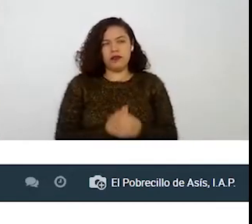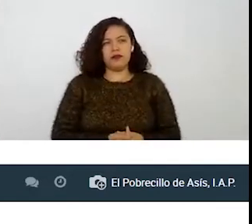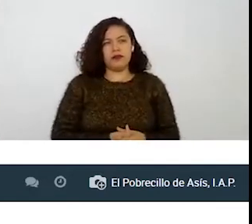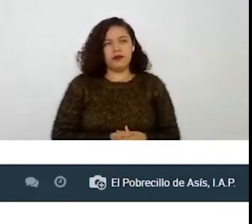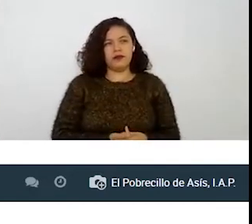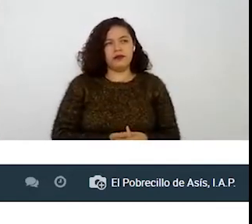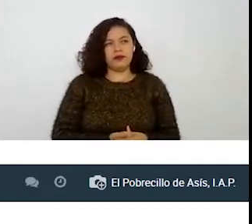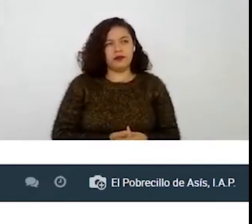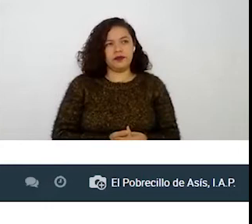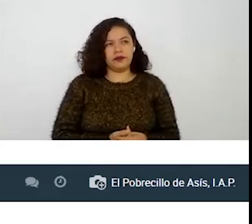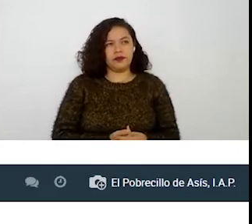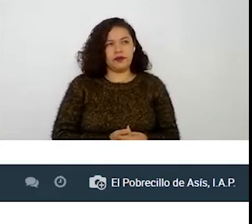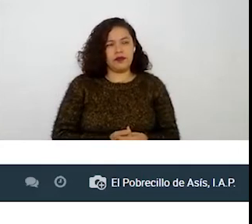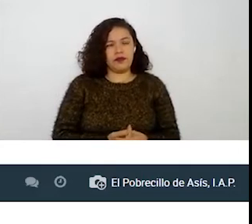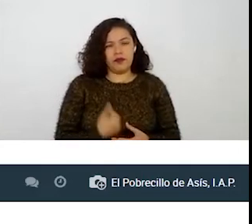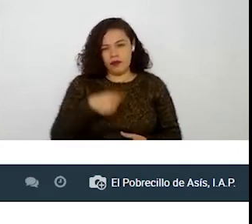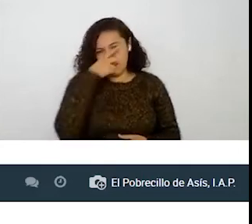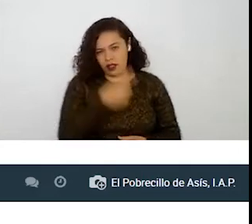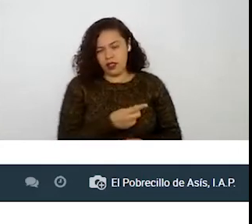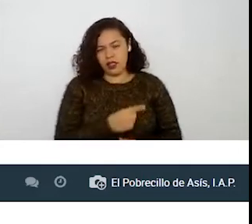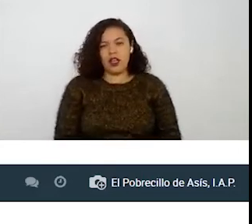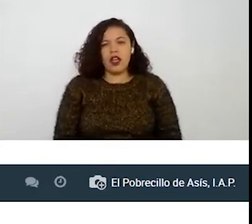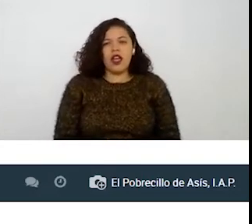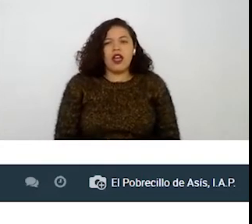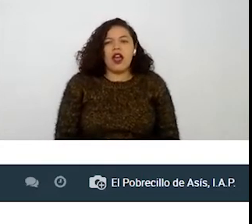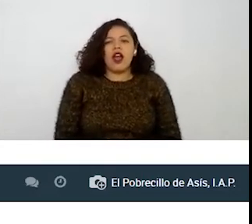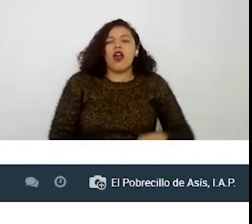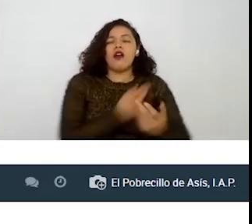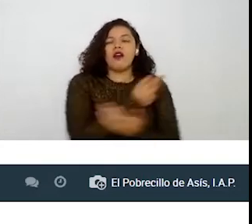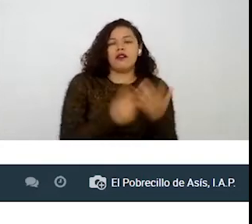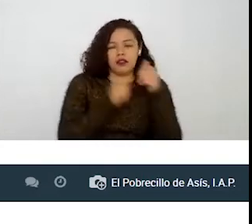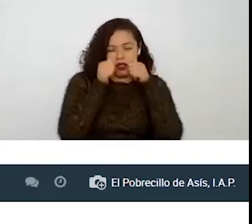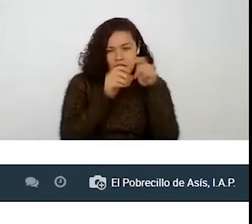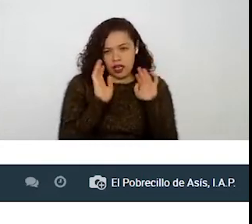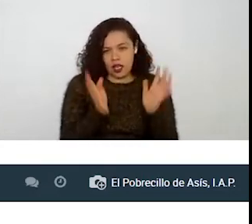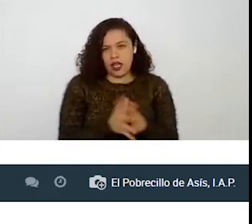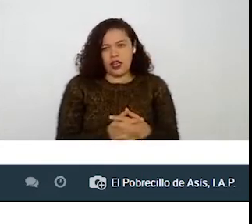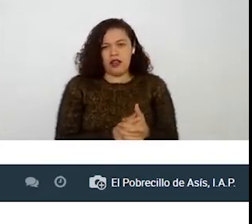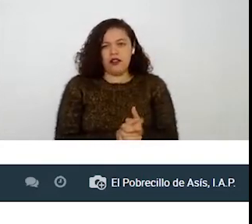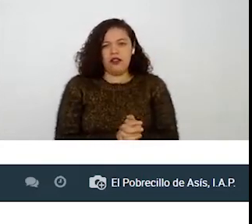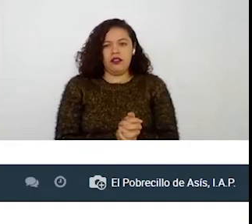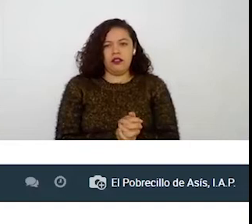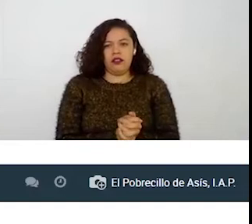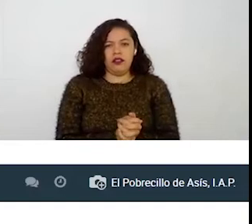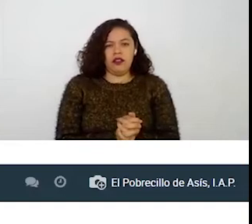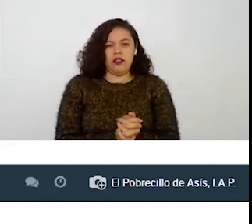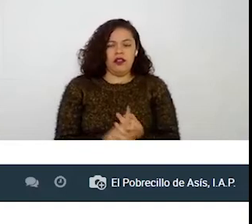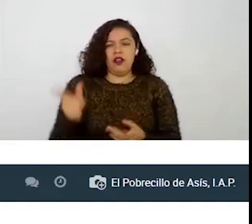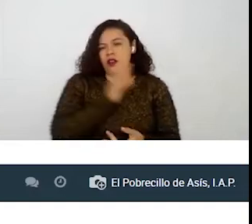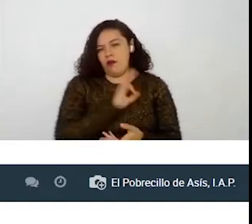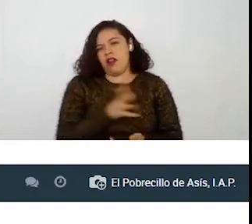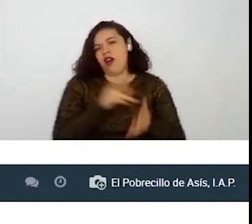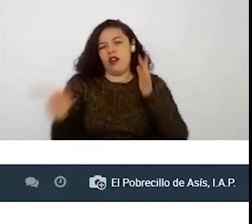Y bueno pues les decía aquí tenemos nuestros programas asistenciales ya de aquí pueden ustedes volver a crear